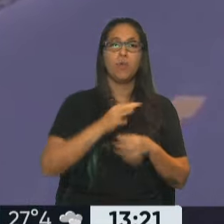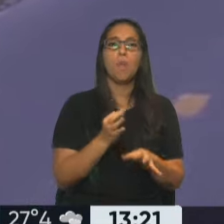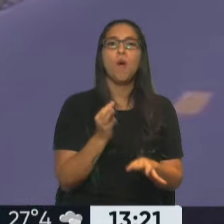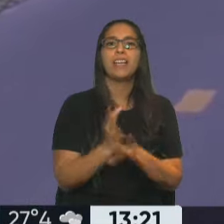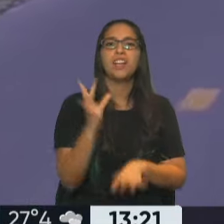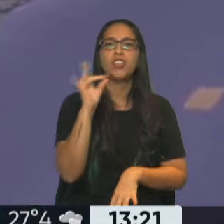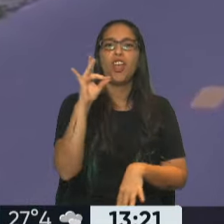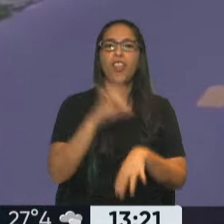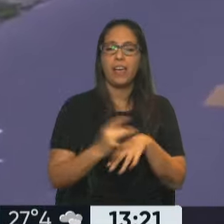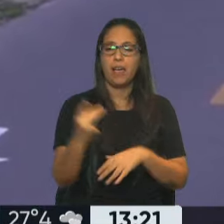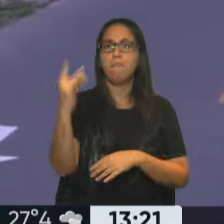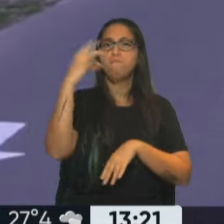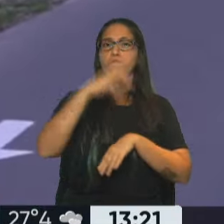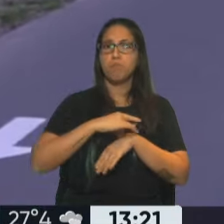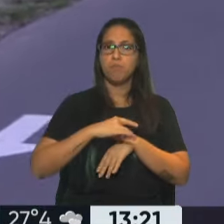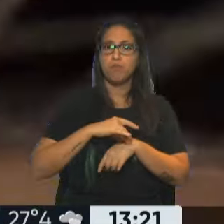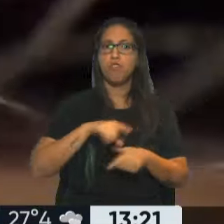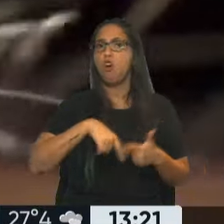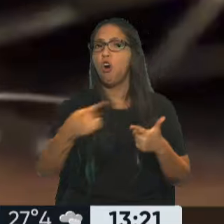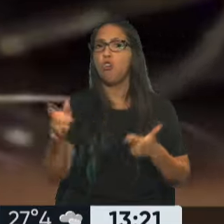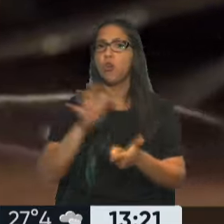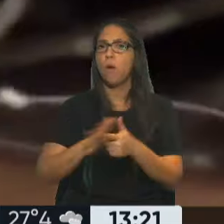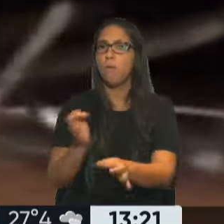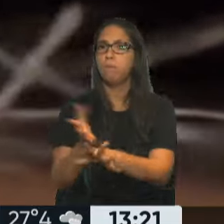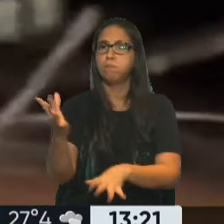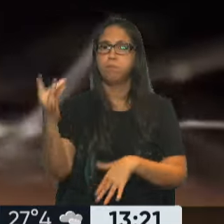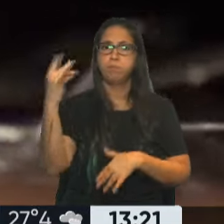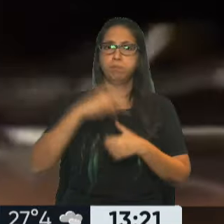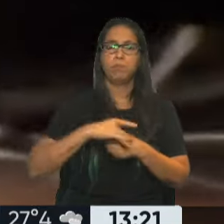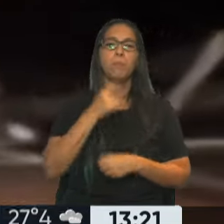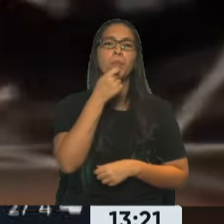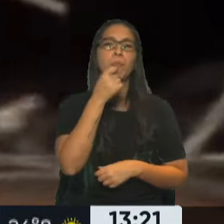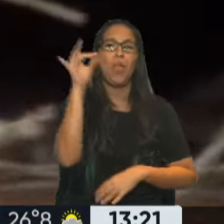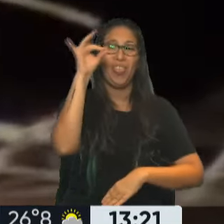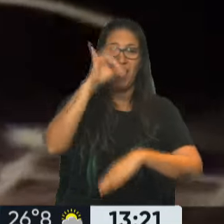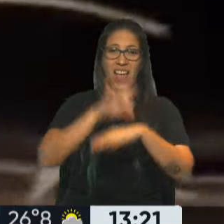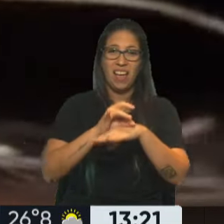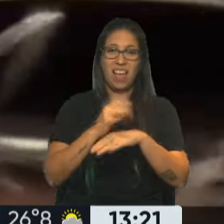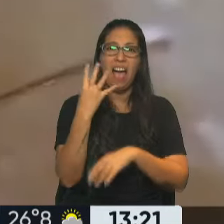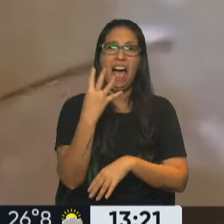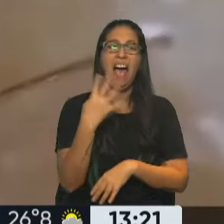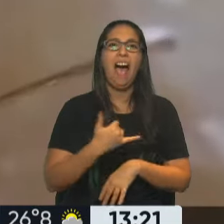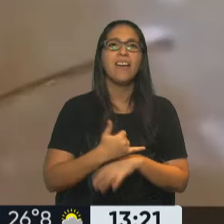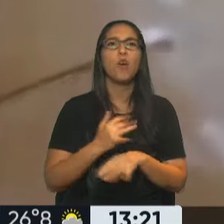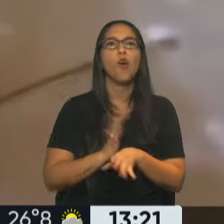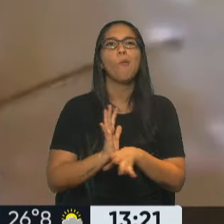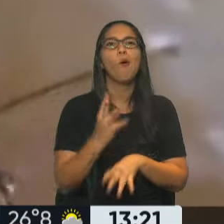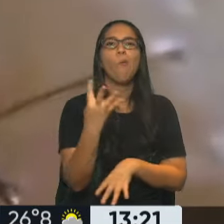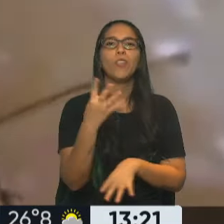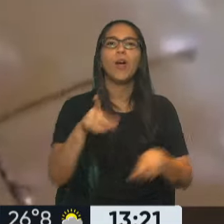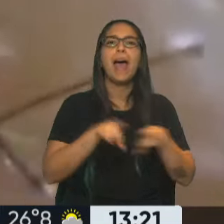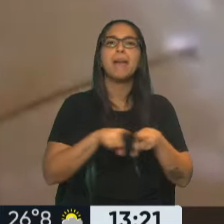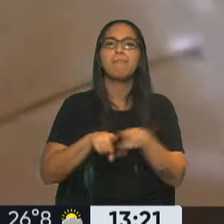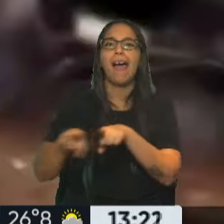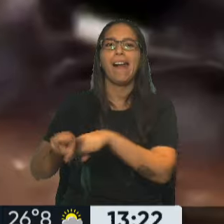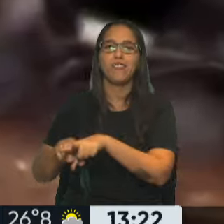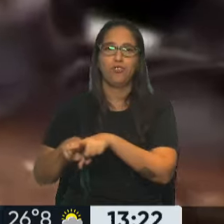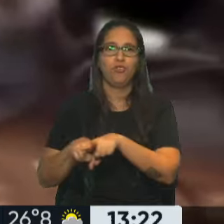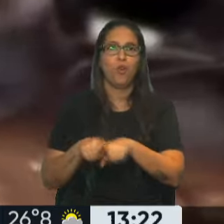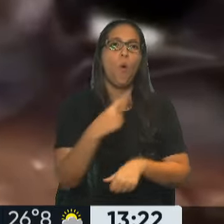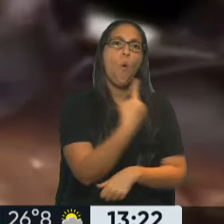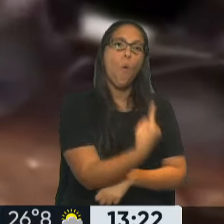después le afecta a otro serotipo. Para explicar esto a la gente, el dengue tiene como 4 hermanos que los médicos les llamamos serotipo, el